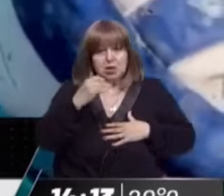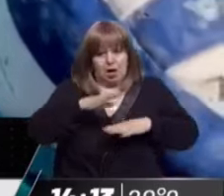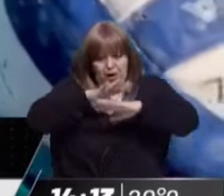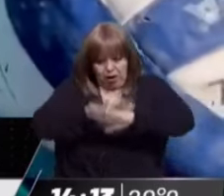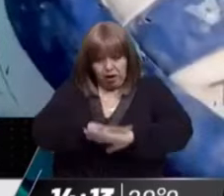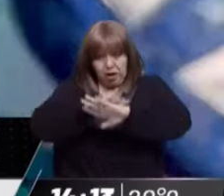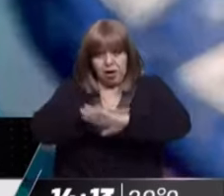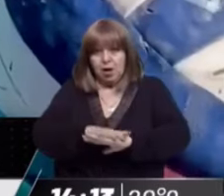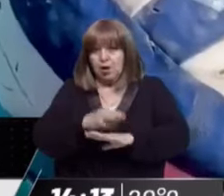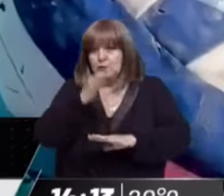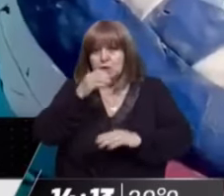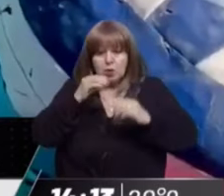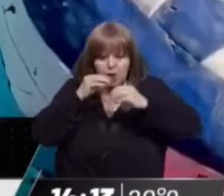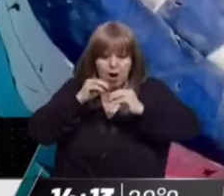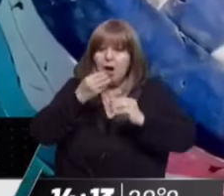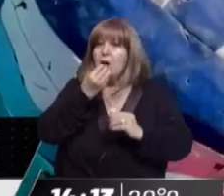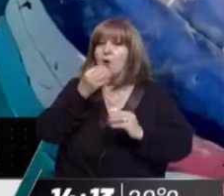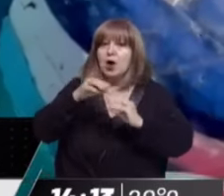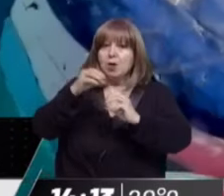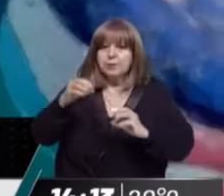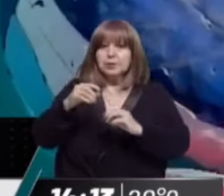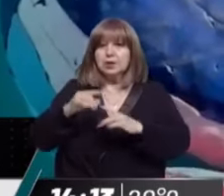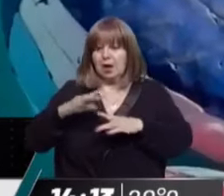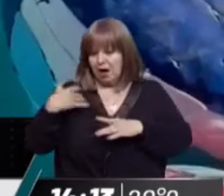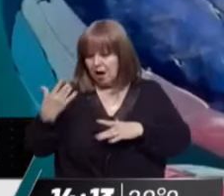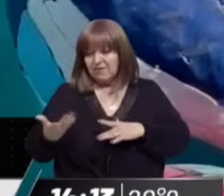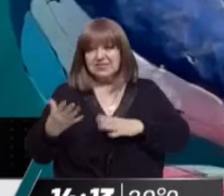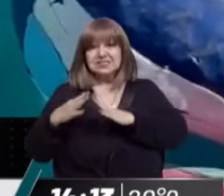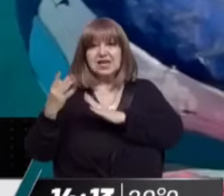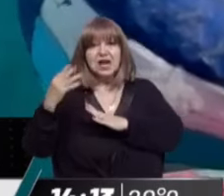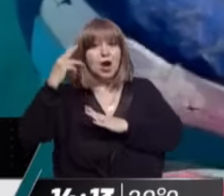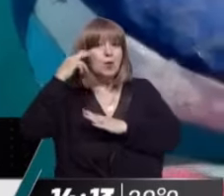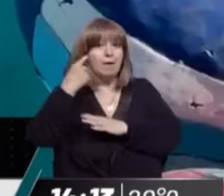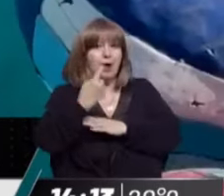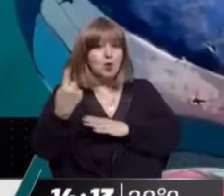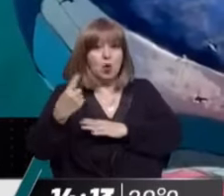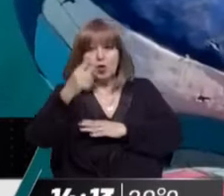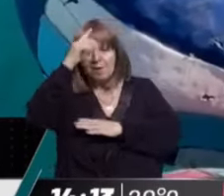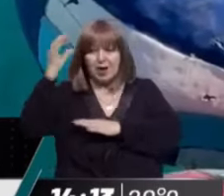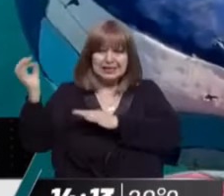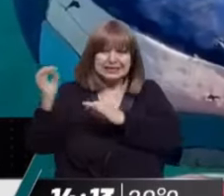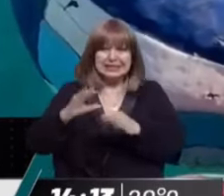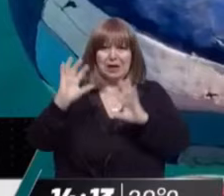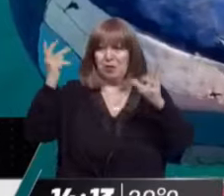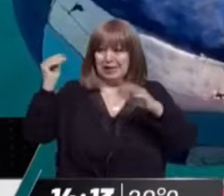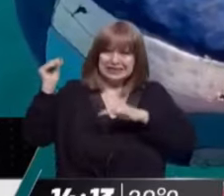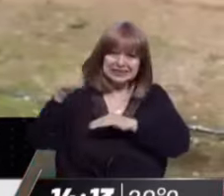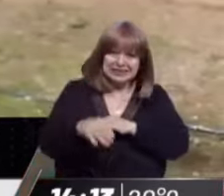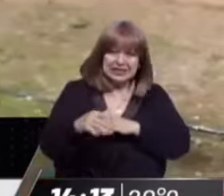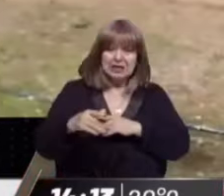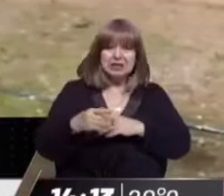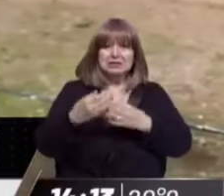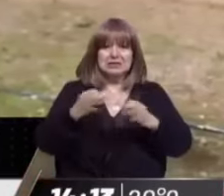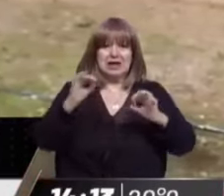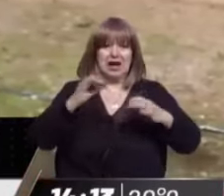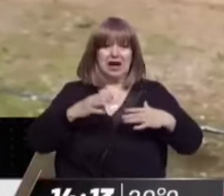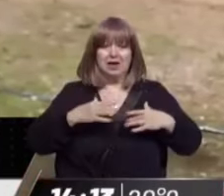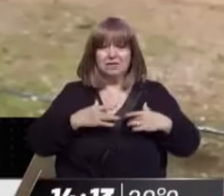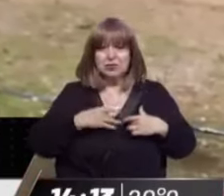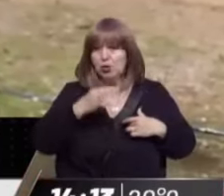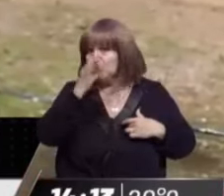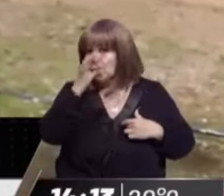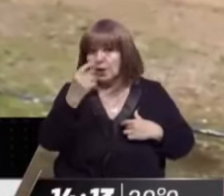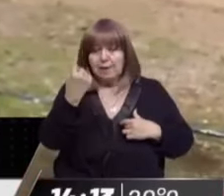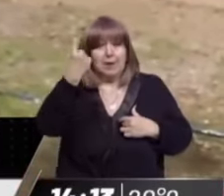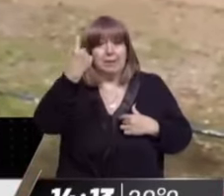reviven y y la vecina llamó por teléfono al 911 y llegó la policía llegó la ambulancia todo y bueno Ahí lo ayudaron lo